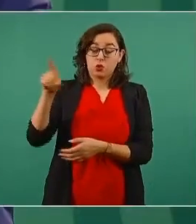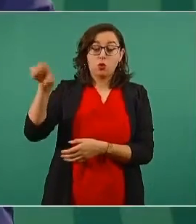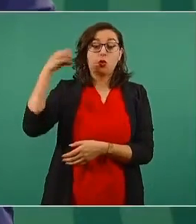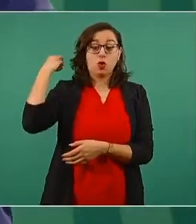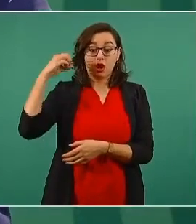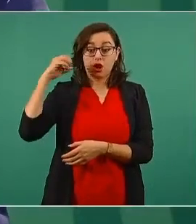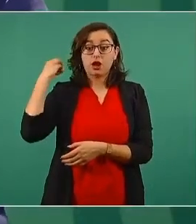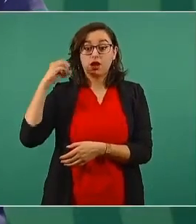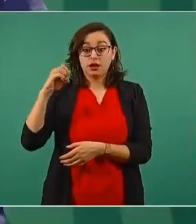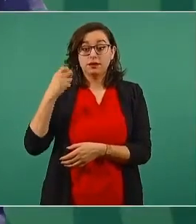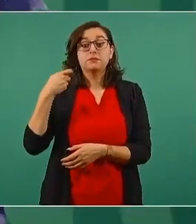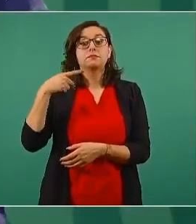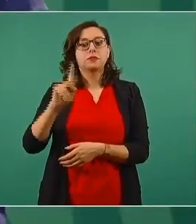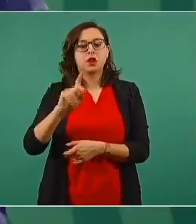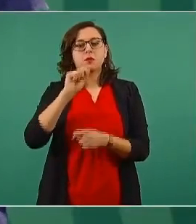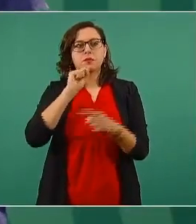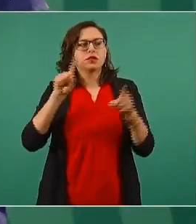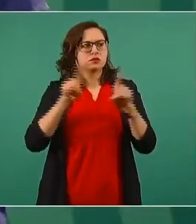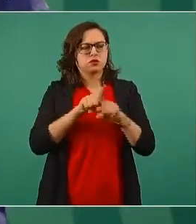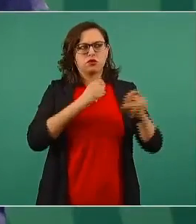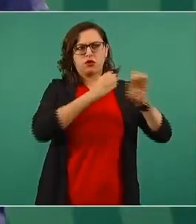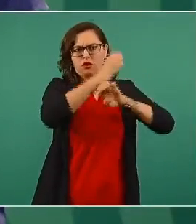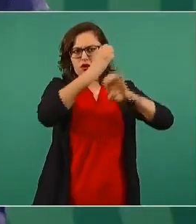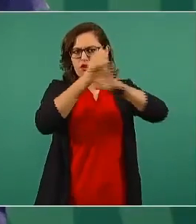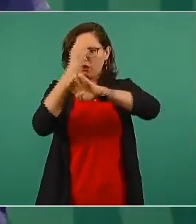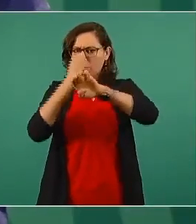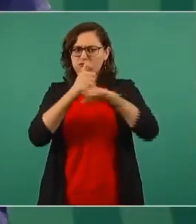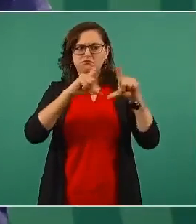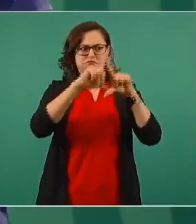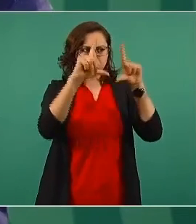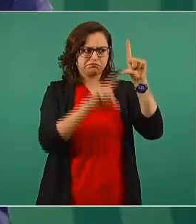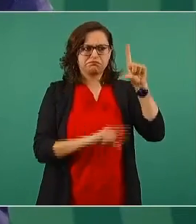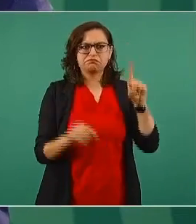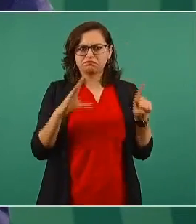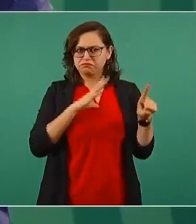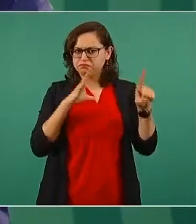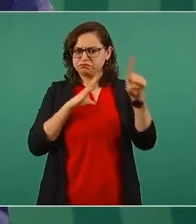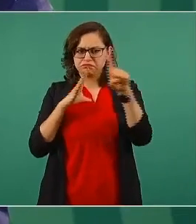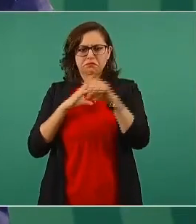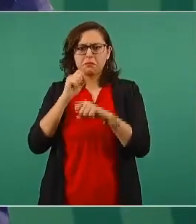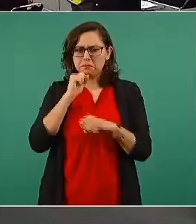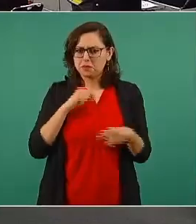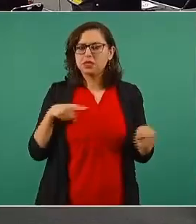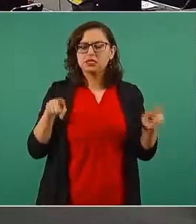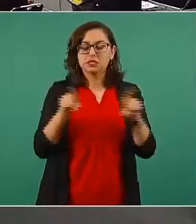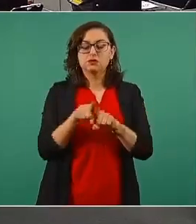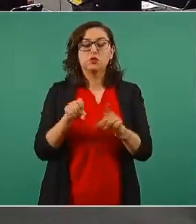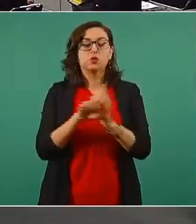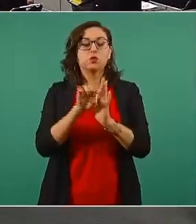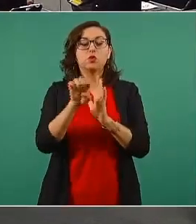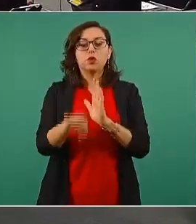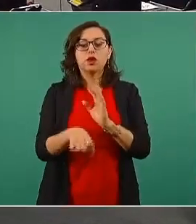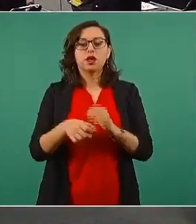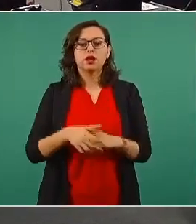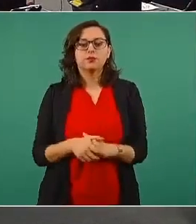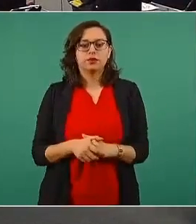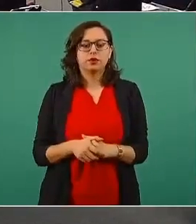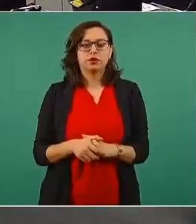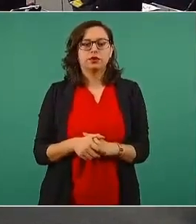todo el país, por ejemplo, había la costumbre de